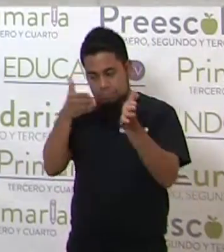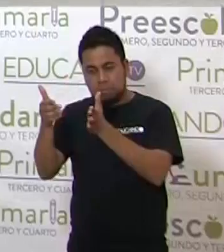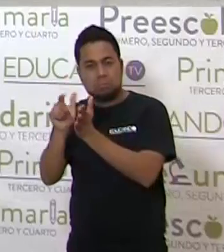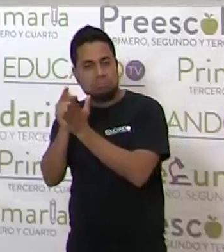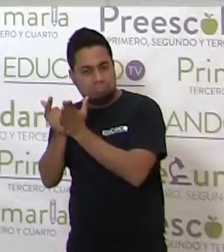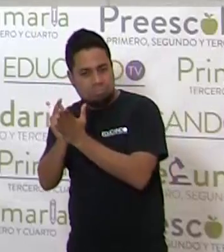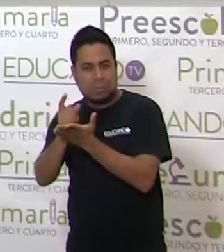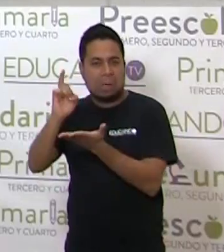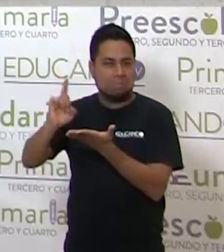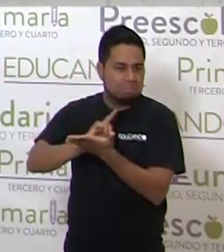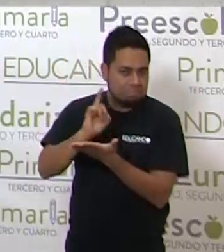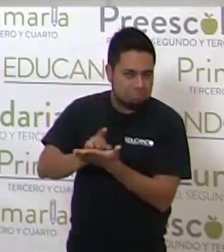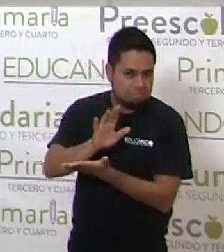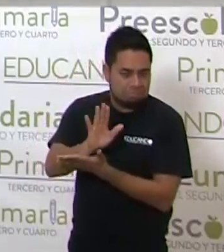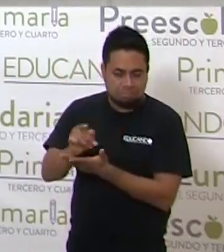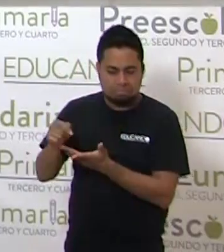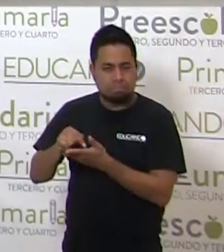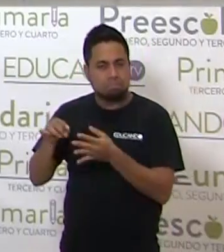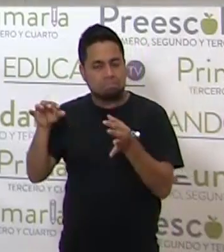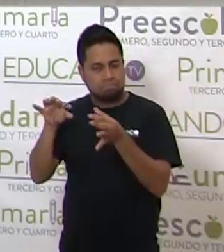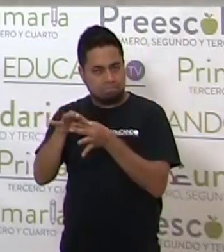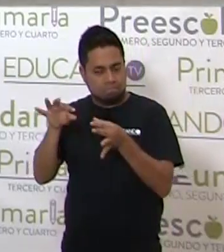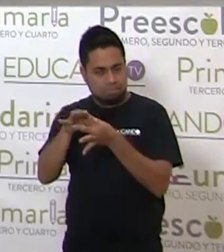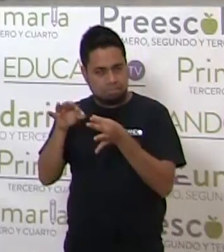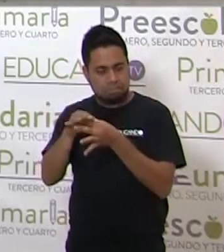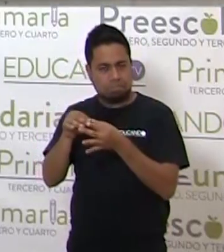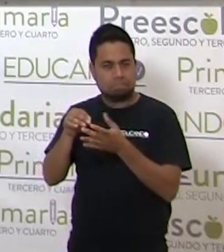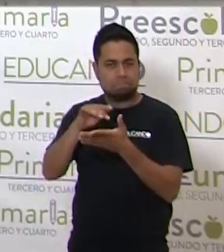texto enciclopédico que nos habla sobre